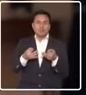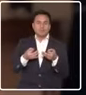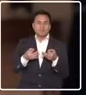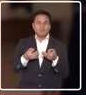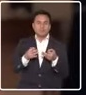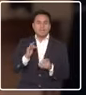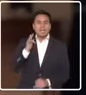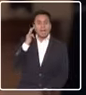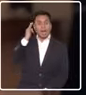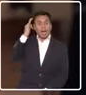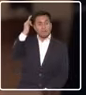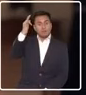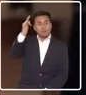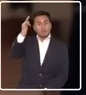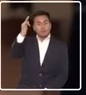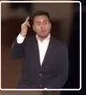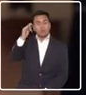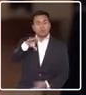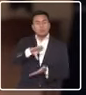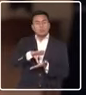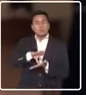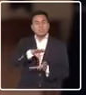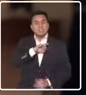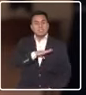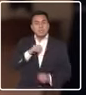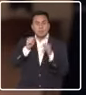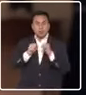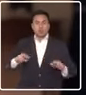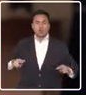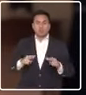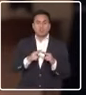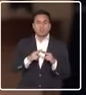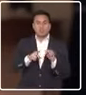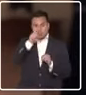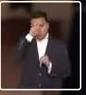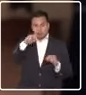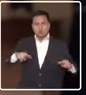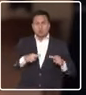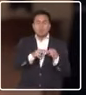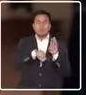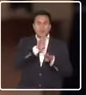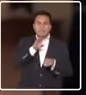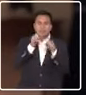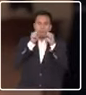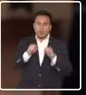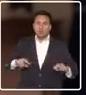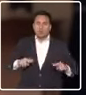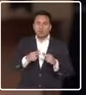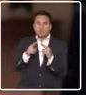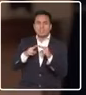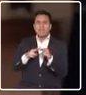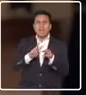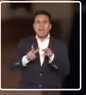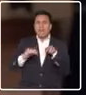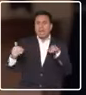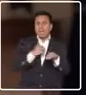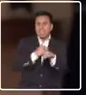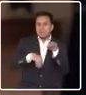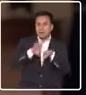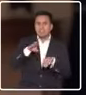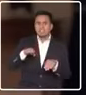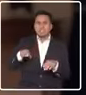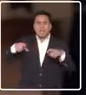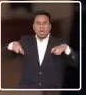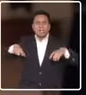a futuro nuestro país podrá construir más consultorios más hospitales más carreteras más